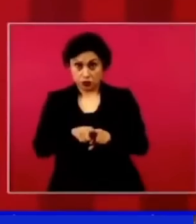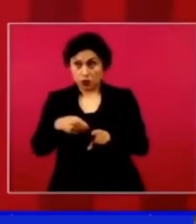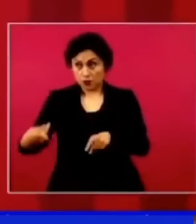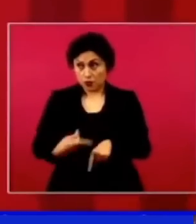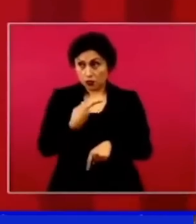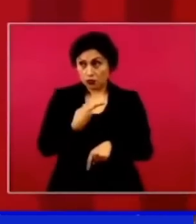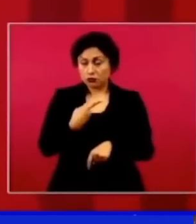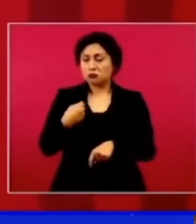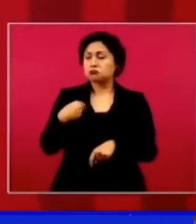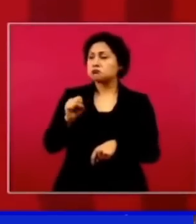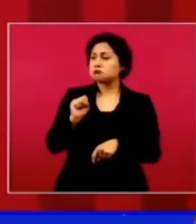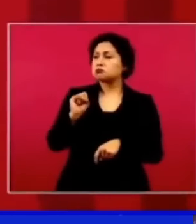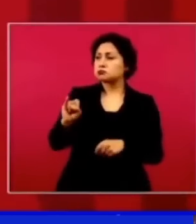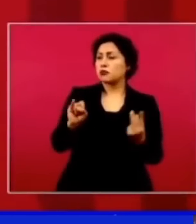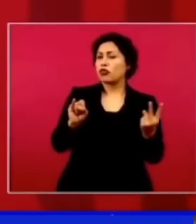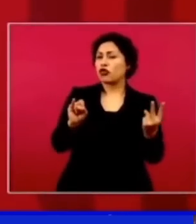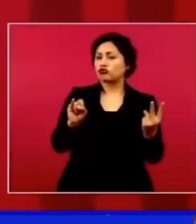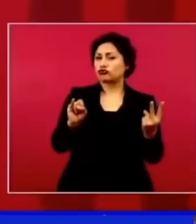dos.